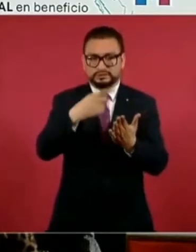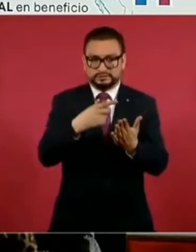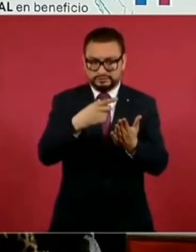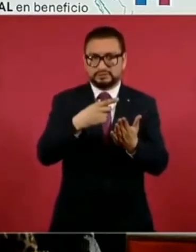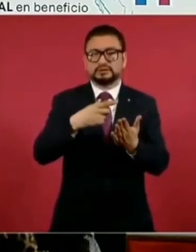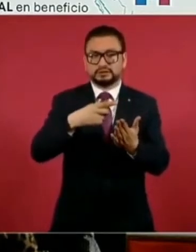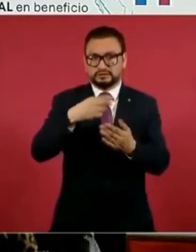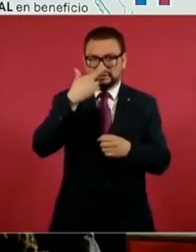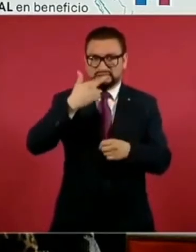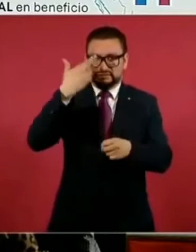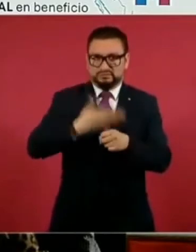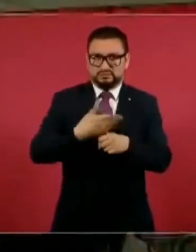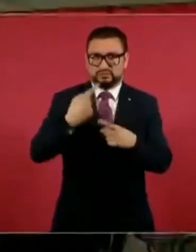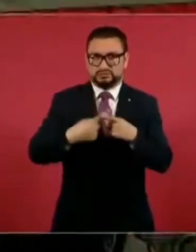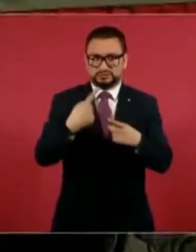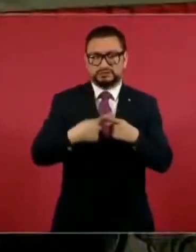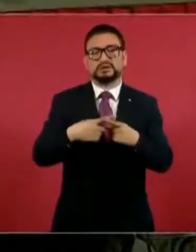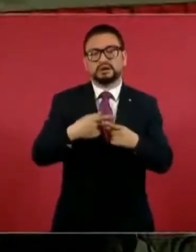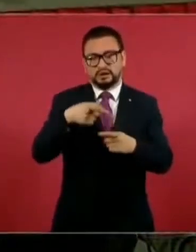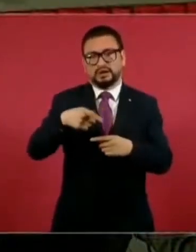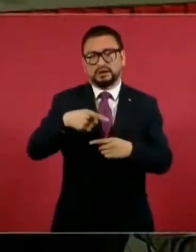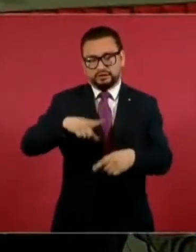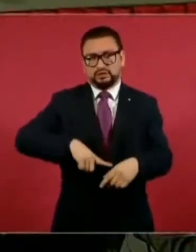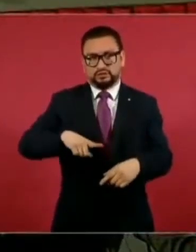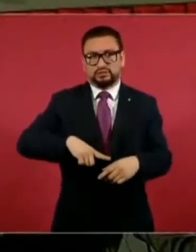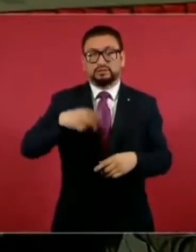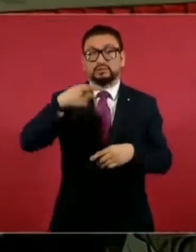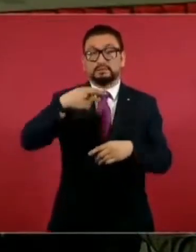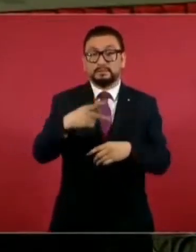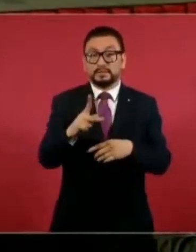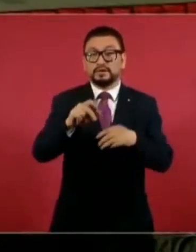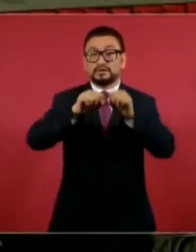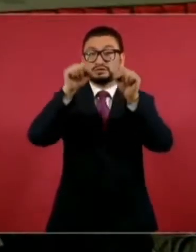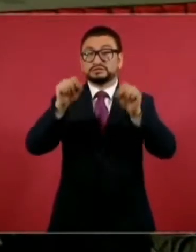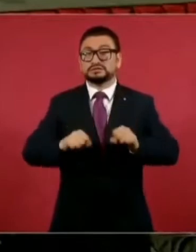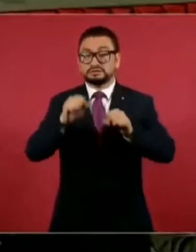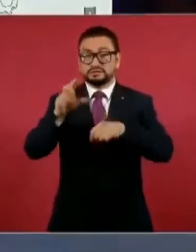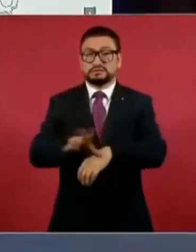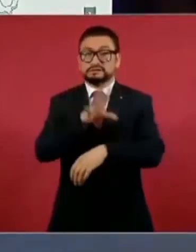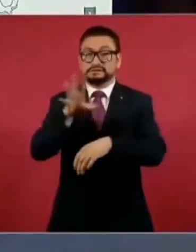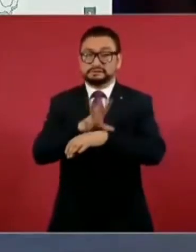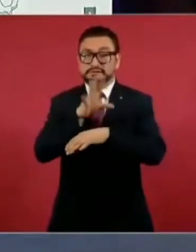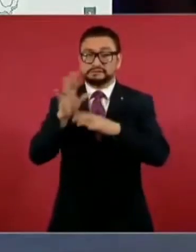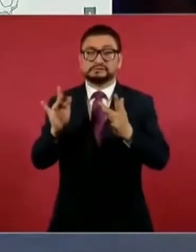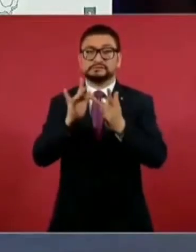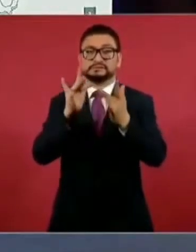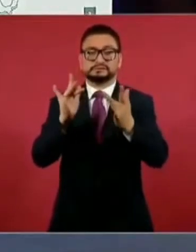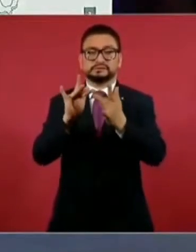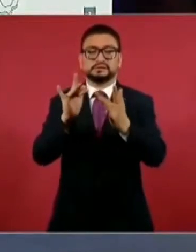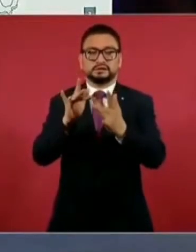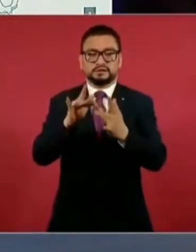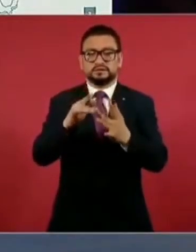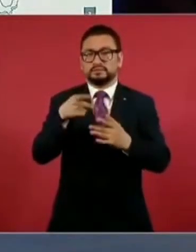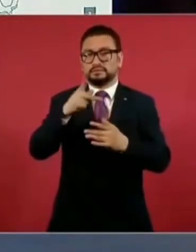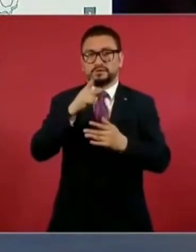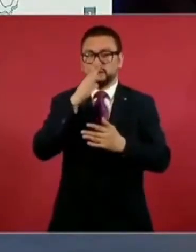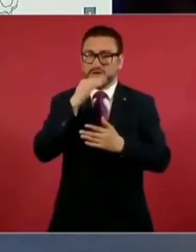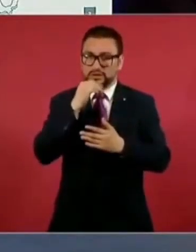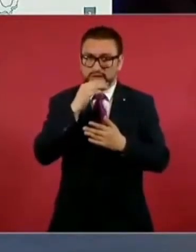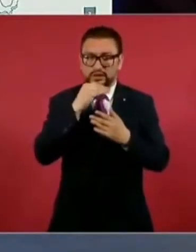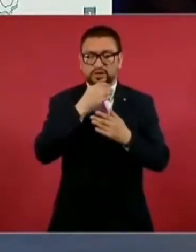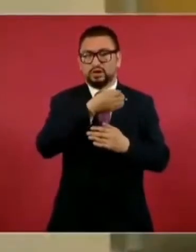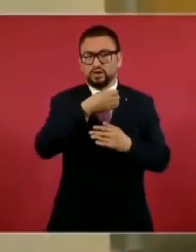de la planeación. Pero el sistema caótico, interminable de penetración, de generación irrestricta, no permite